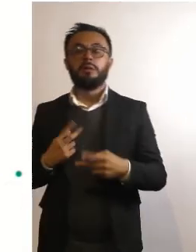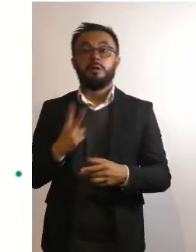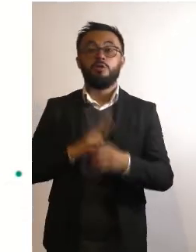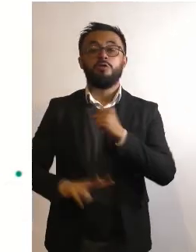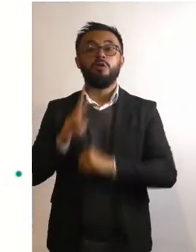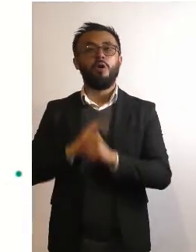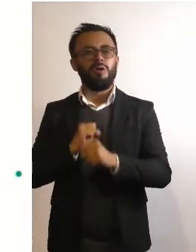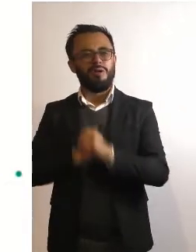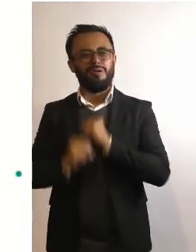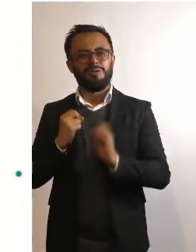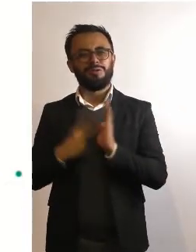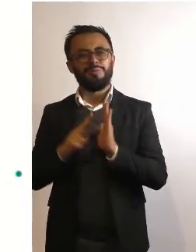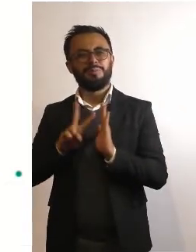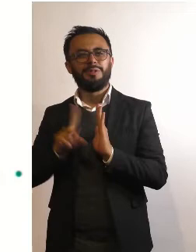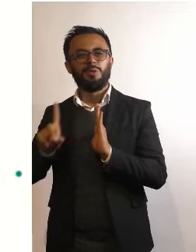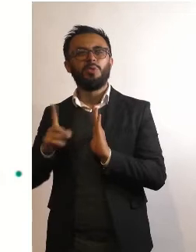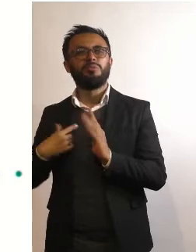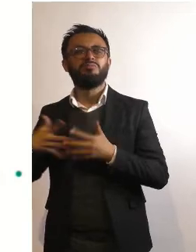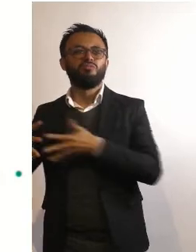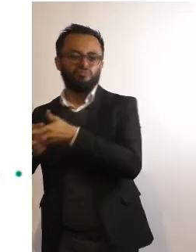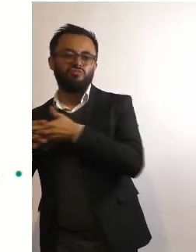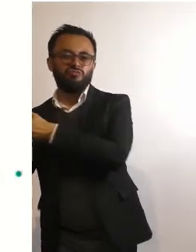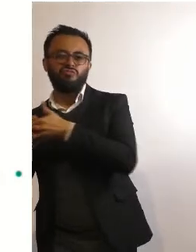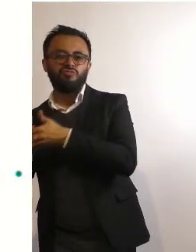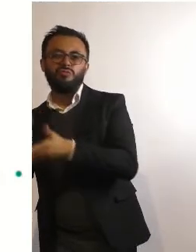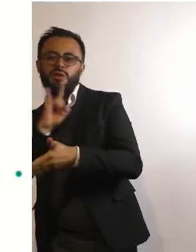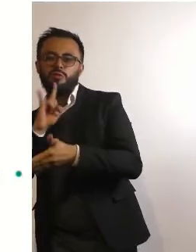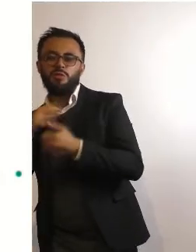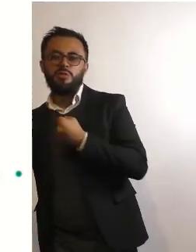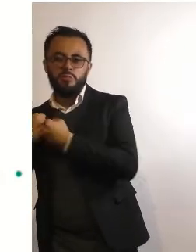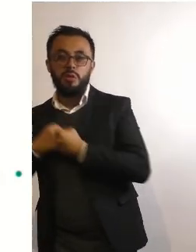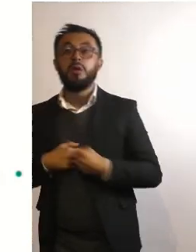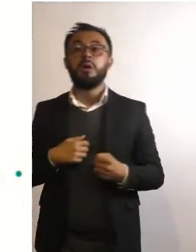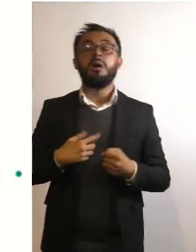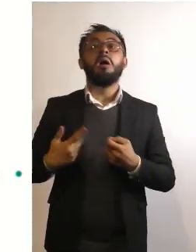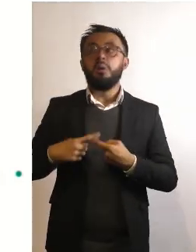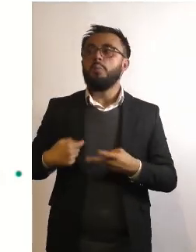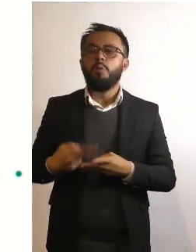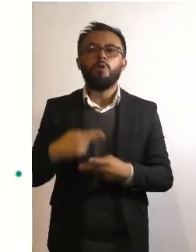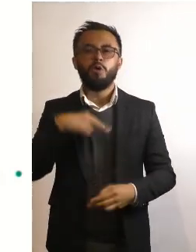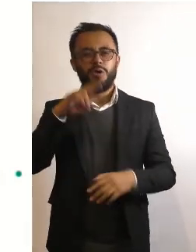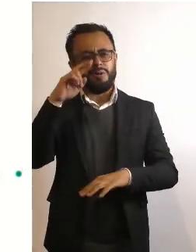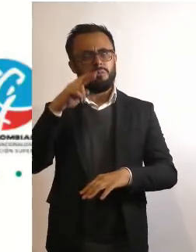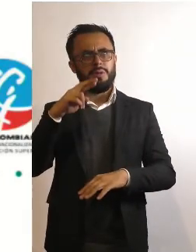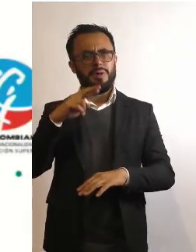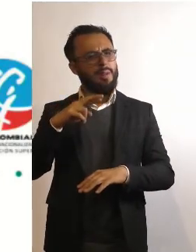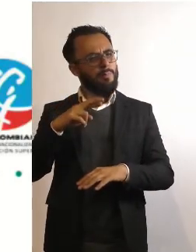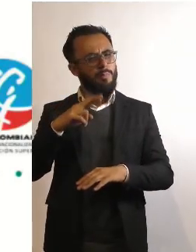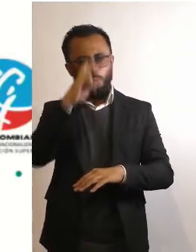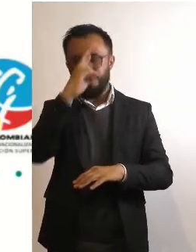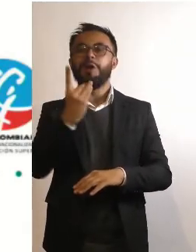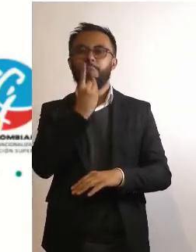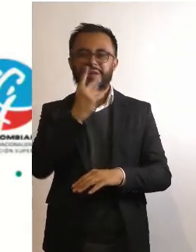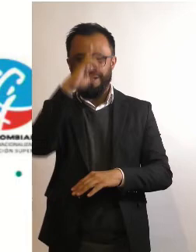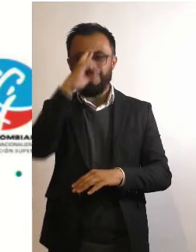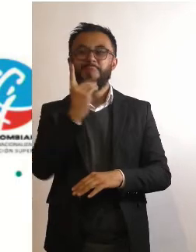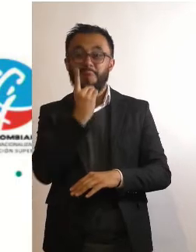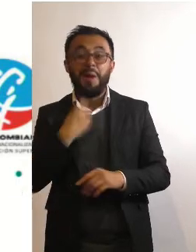Para el 2022 ya iniciamos con República Dominicana y tendremos también con Brasil. Siguiente.